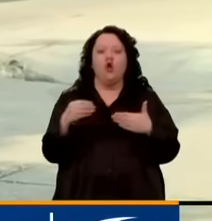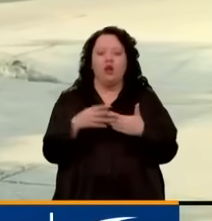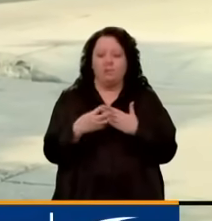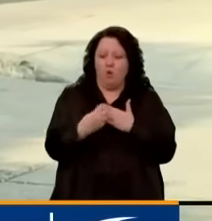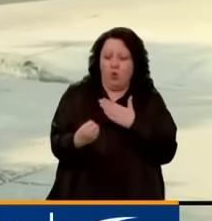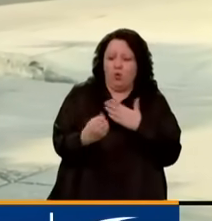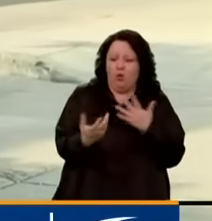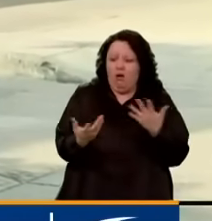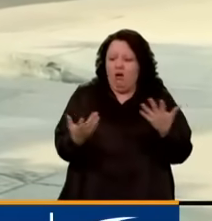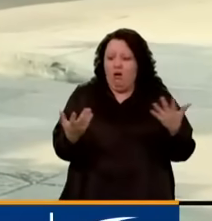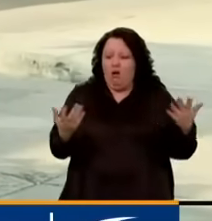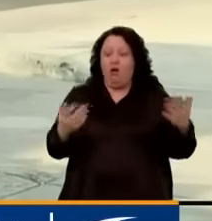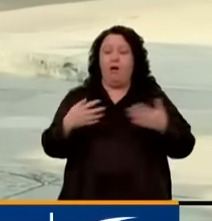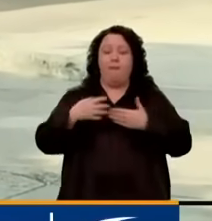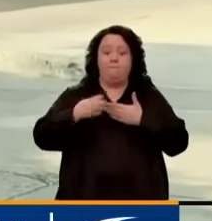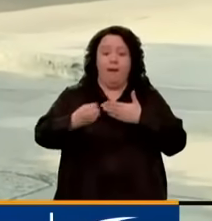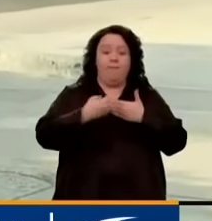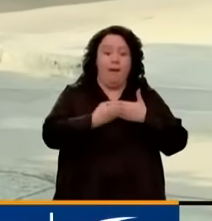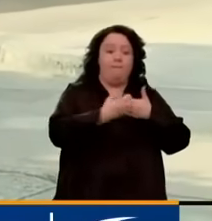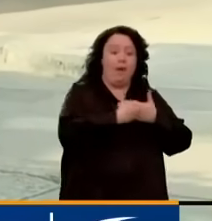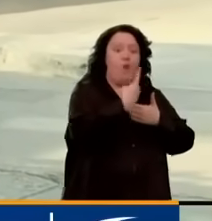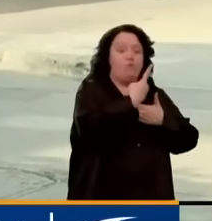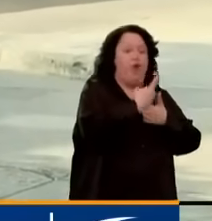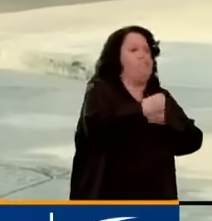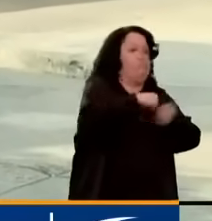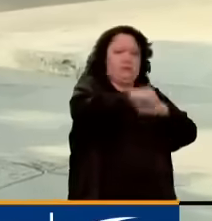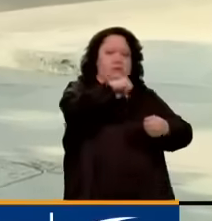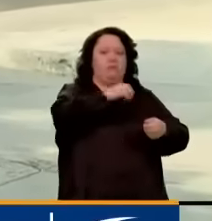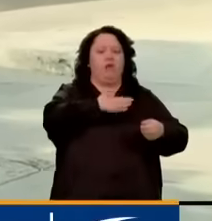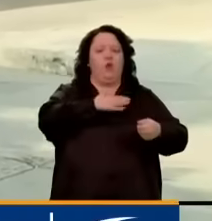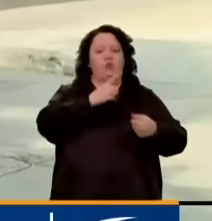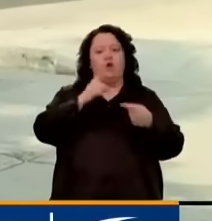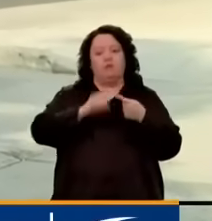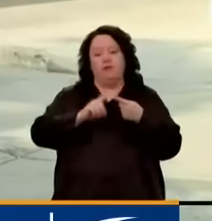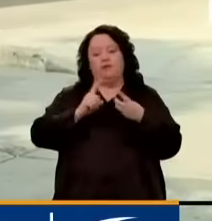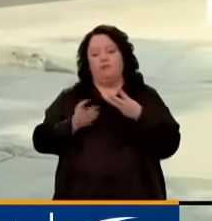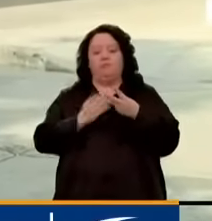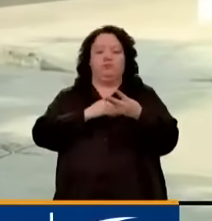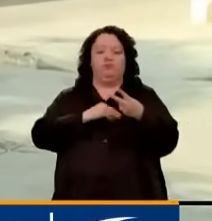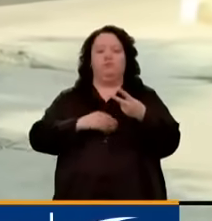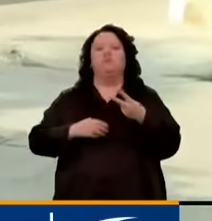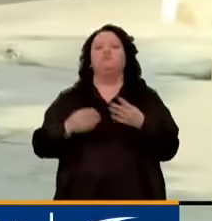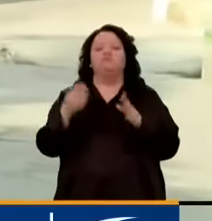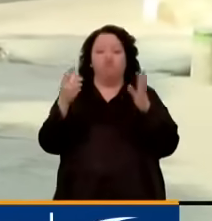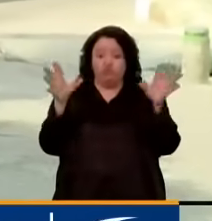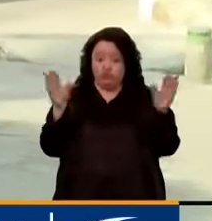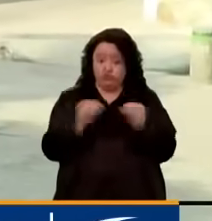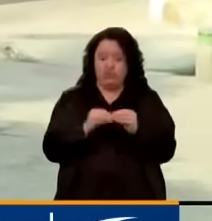Logró declinar una de las transacciones y en total le debitaron